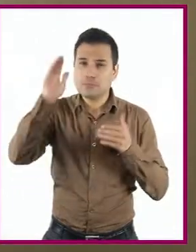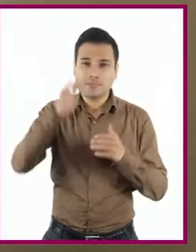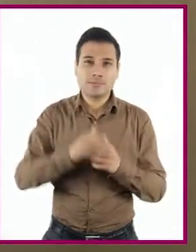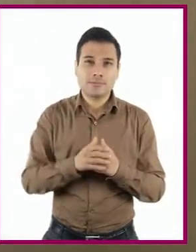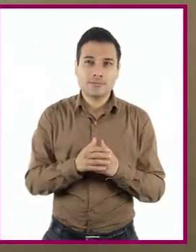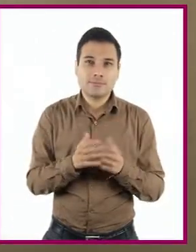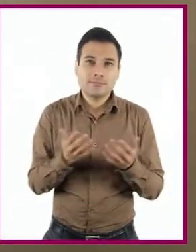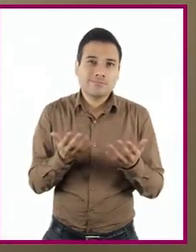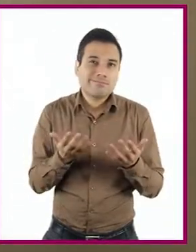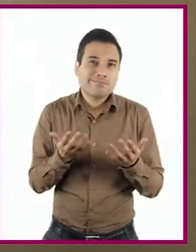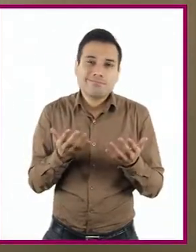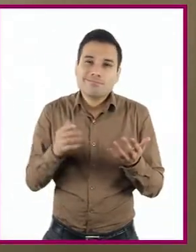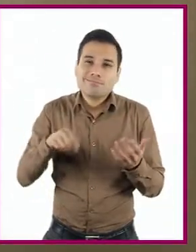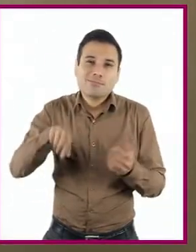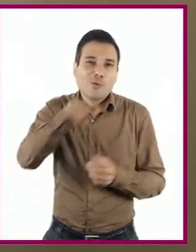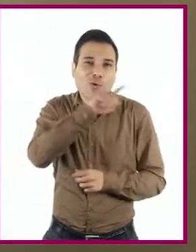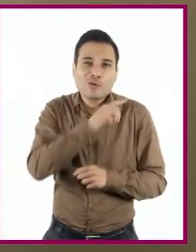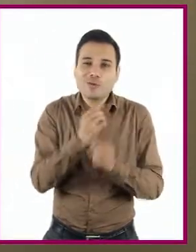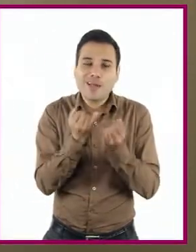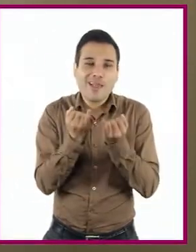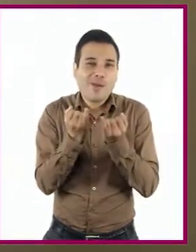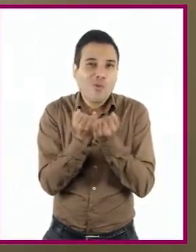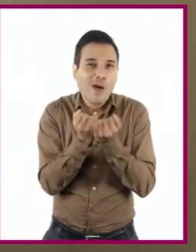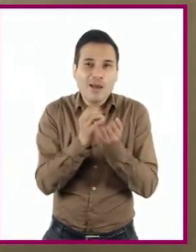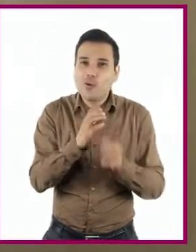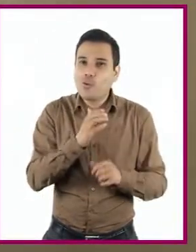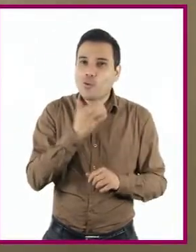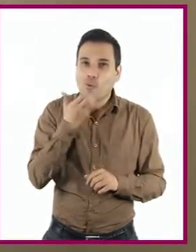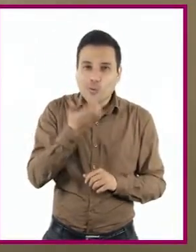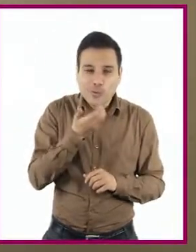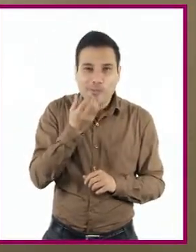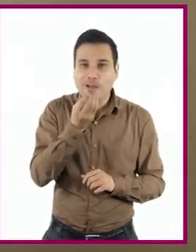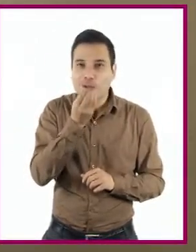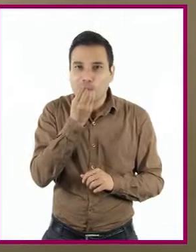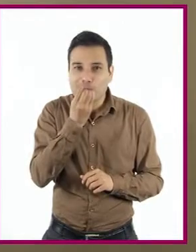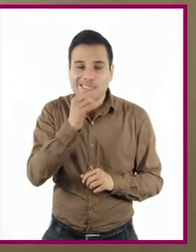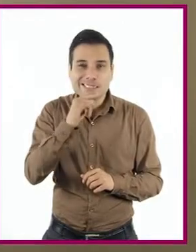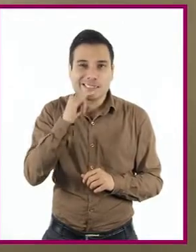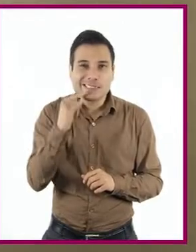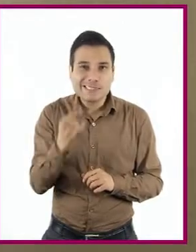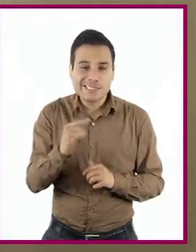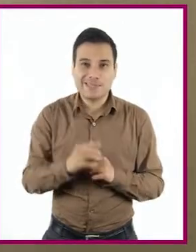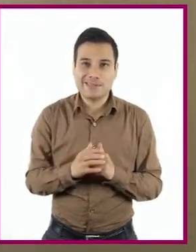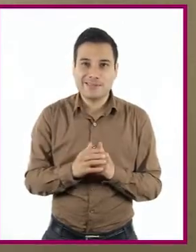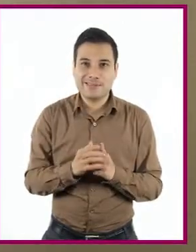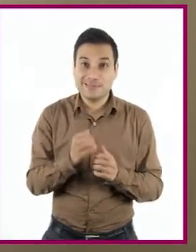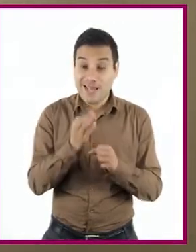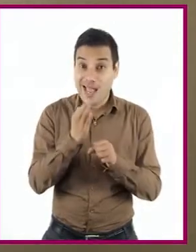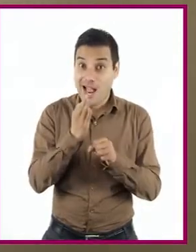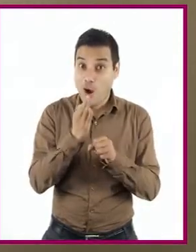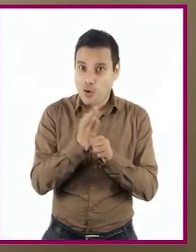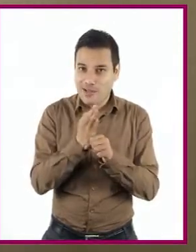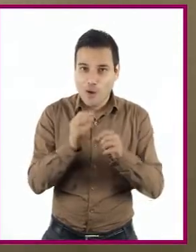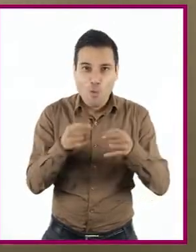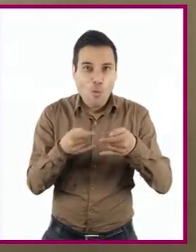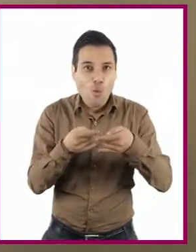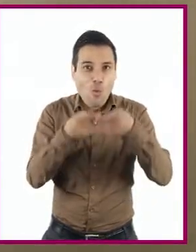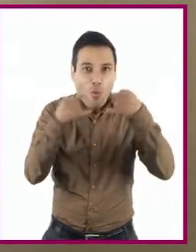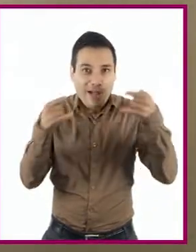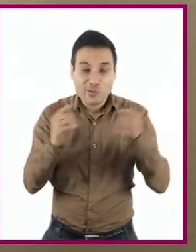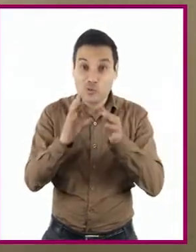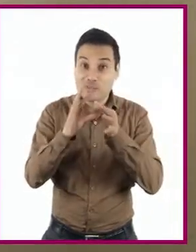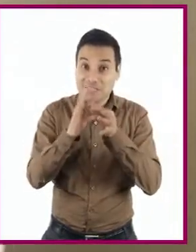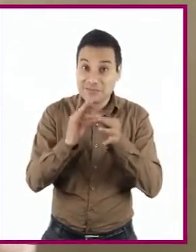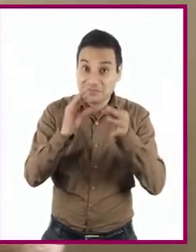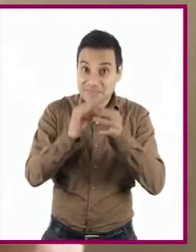vamos a ponerle un poco de sabor con una deliciosa salsa? Y por eso le quiero compartir este cuento, pues han de saber que en un pueblo